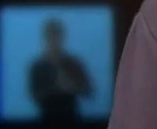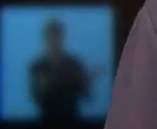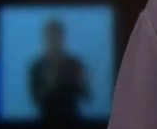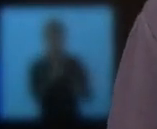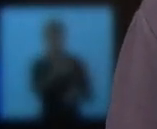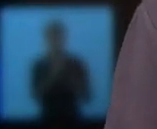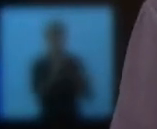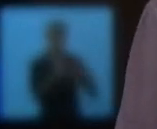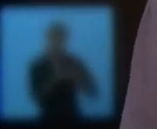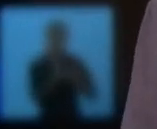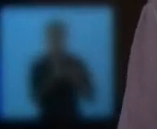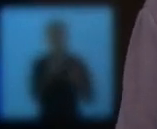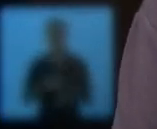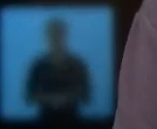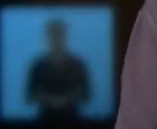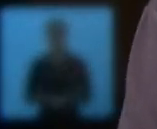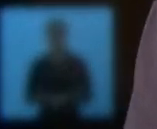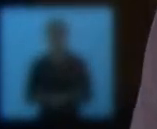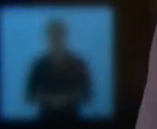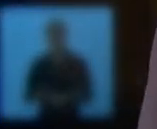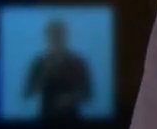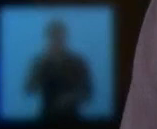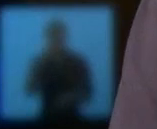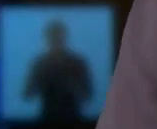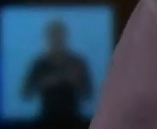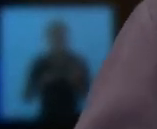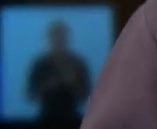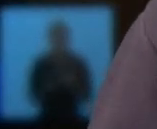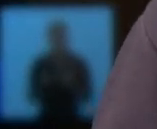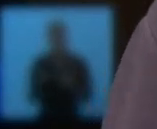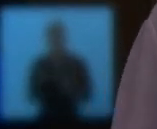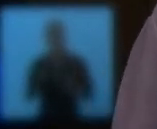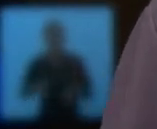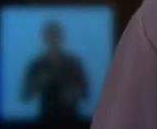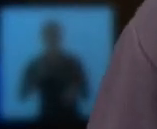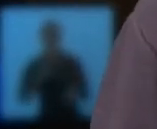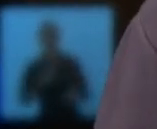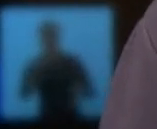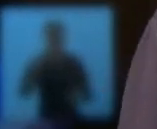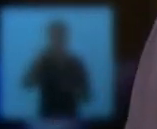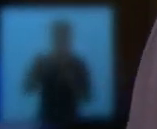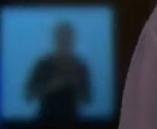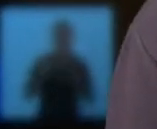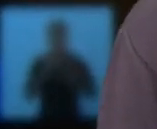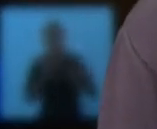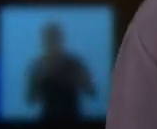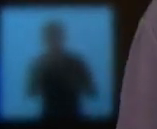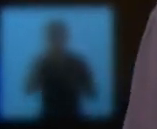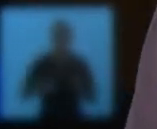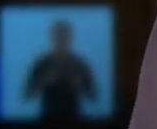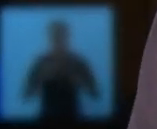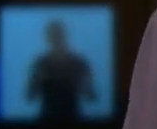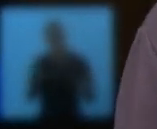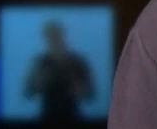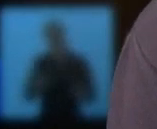que se esperaba, sobre todo que en algunos tópicos tuviera cosas muy contundentes para decir y por ahí fue un discurso bastante lavado, como que de